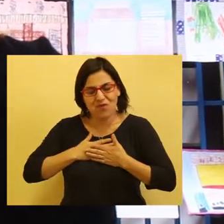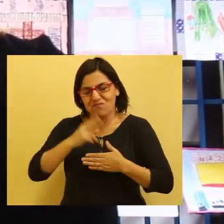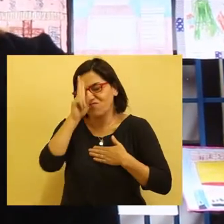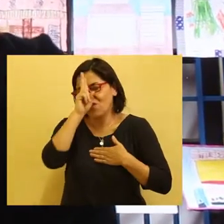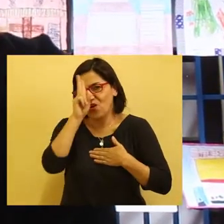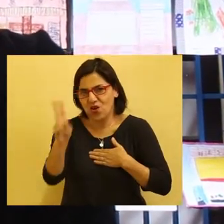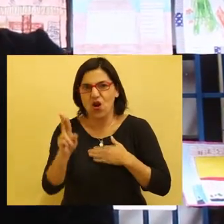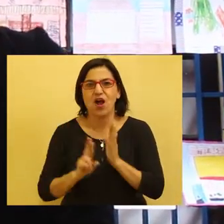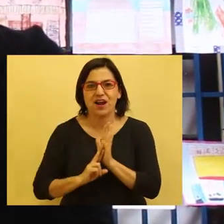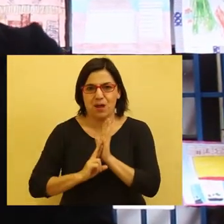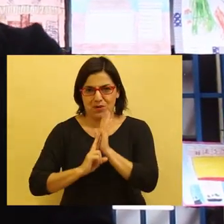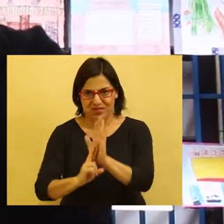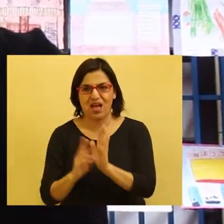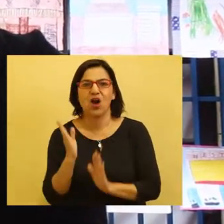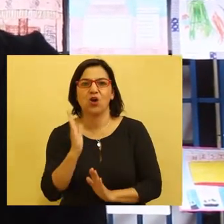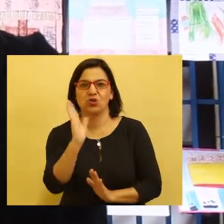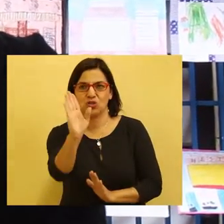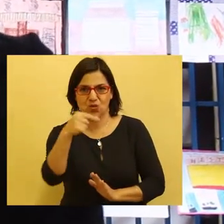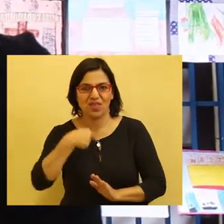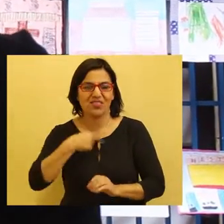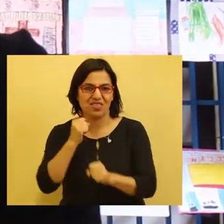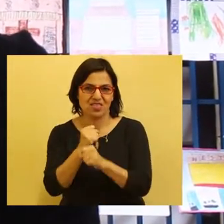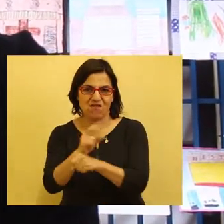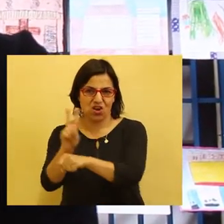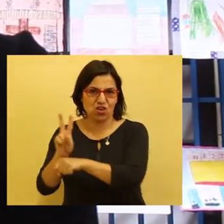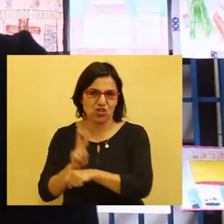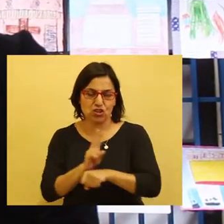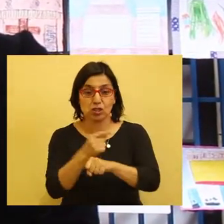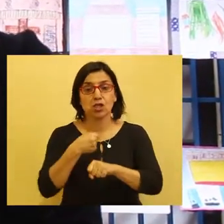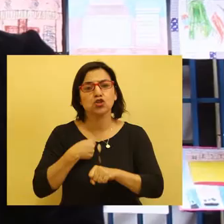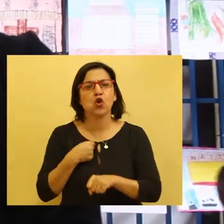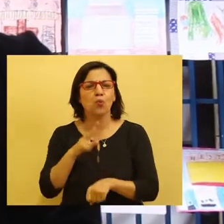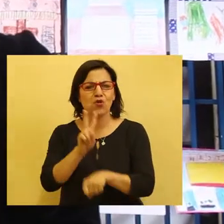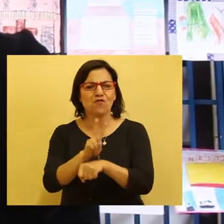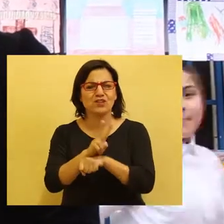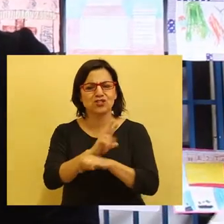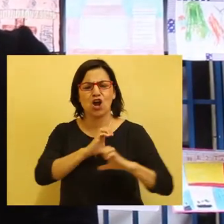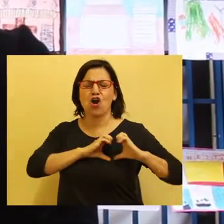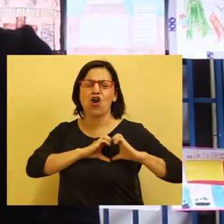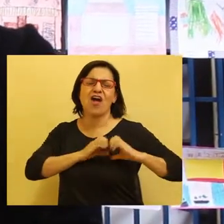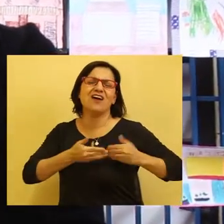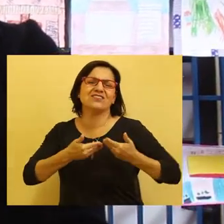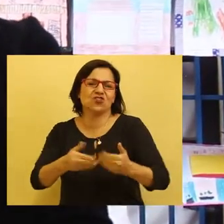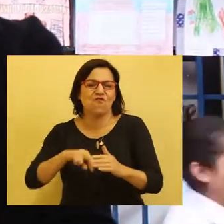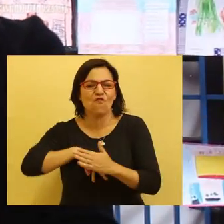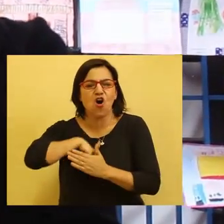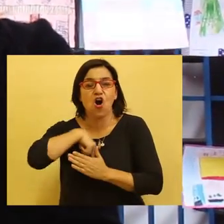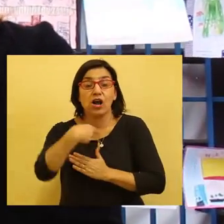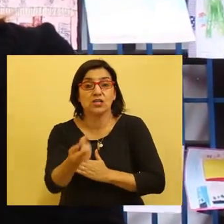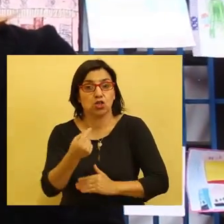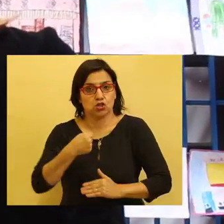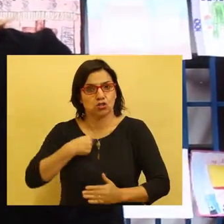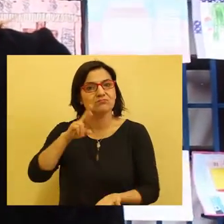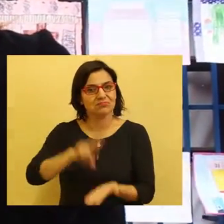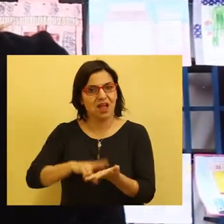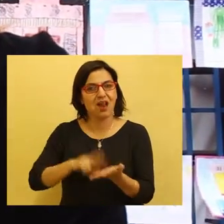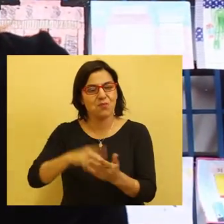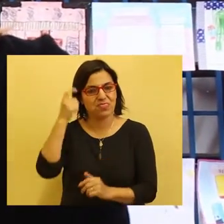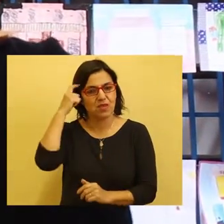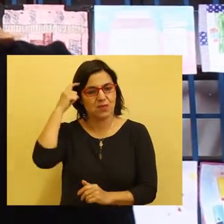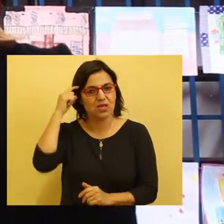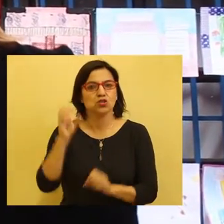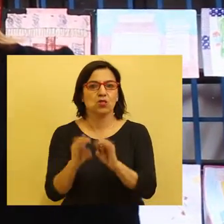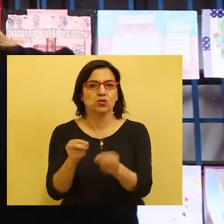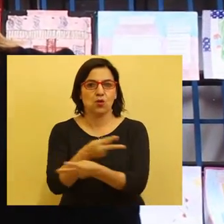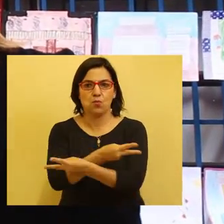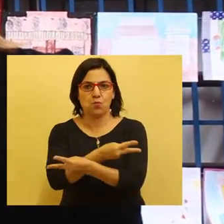mí es un honor poder hoy representar y continuar con esta labor docente, ya que soy una profesora de corazón, de vocación, y realmente creo